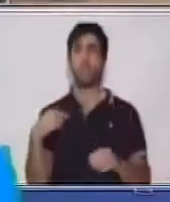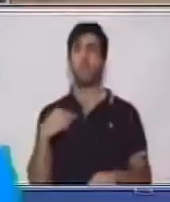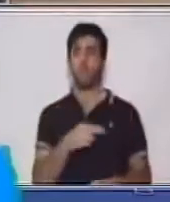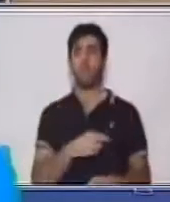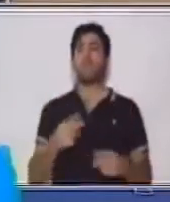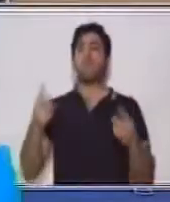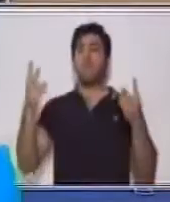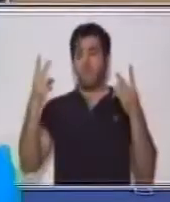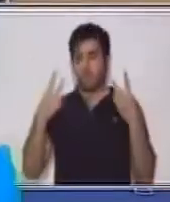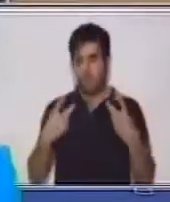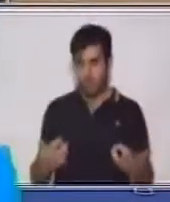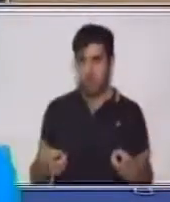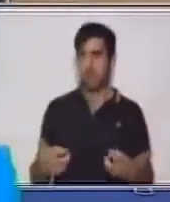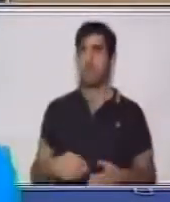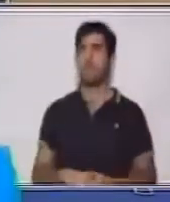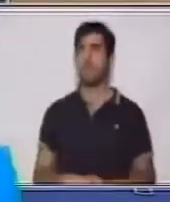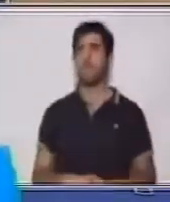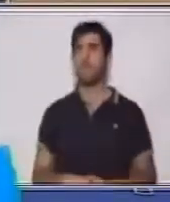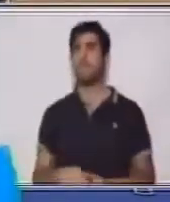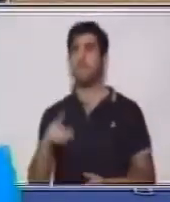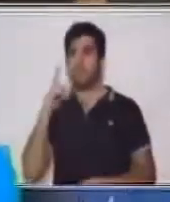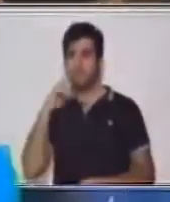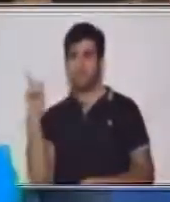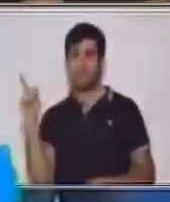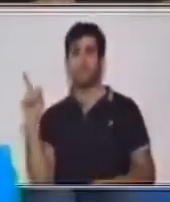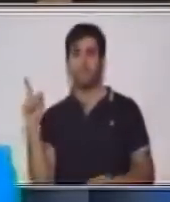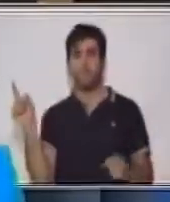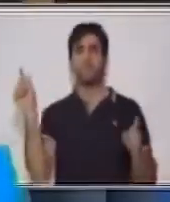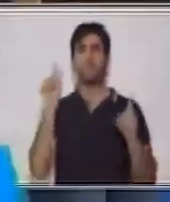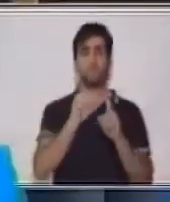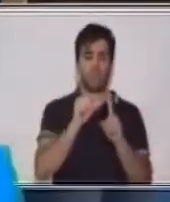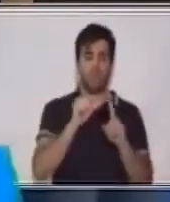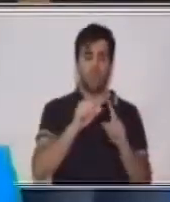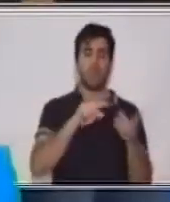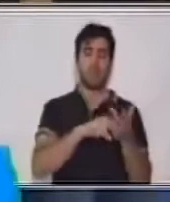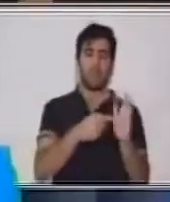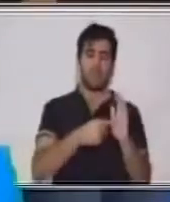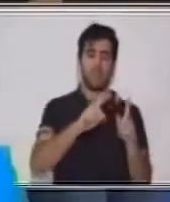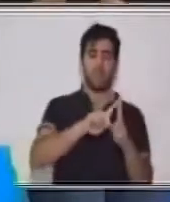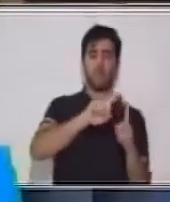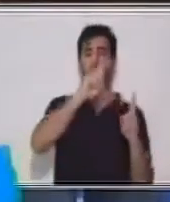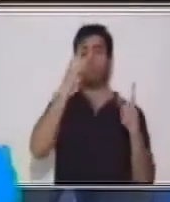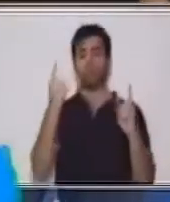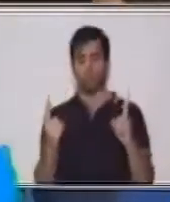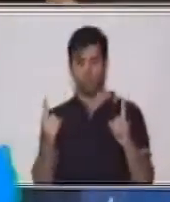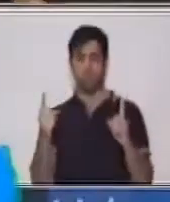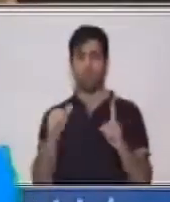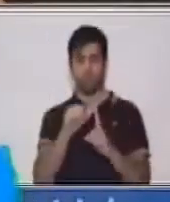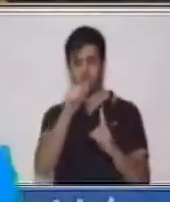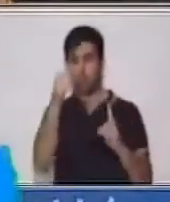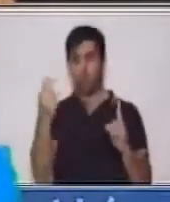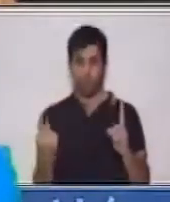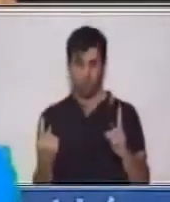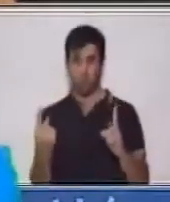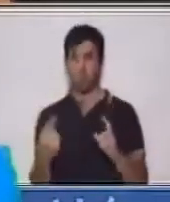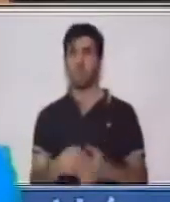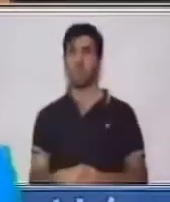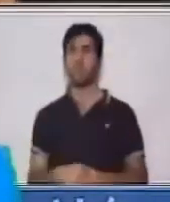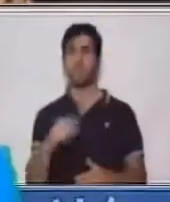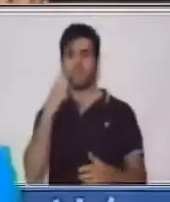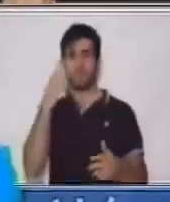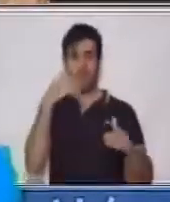repasar y vamos a decir que antónimos son las palabras que significan lo contrario.